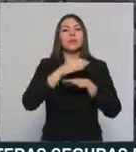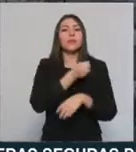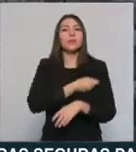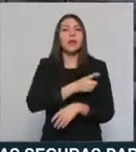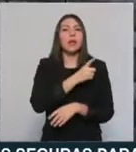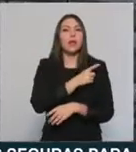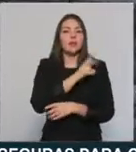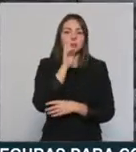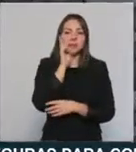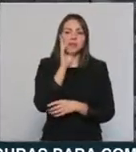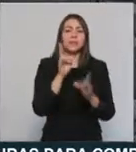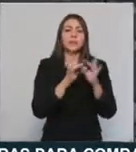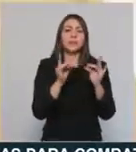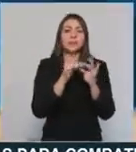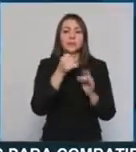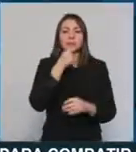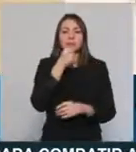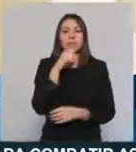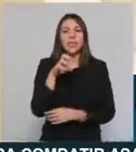Acompáñame a ver la nota de Enrique Muñiz.